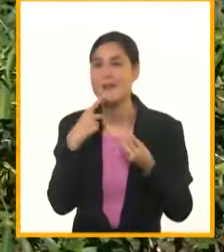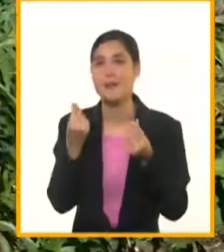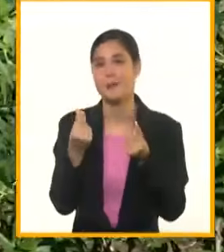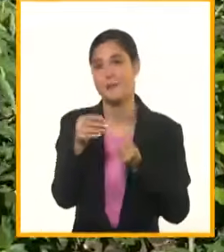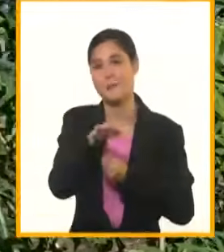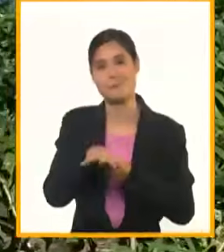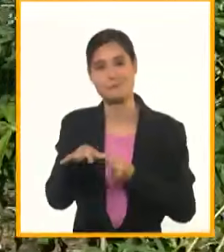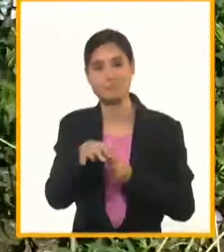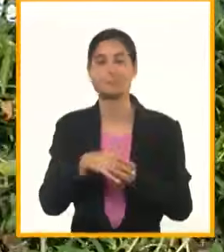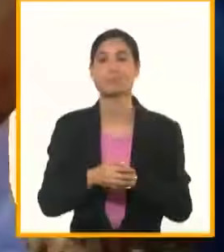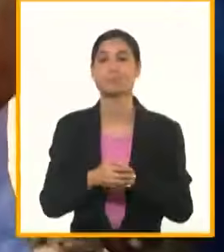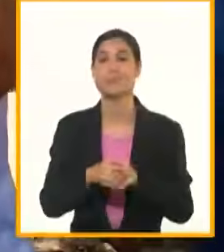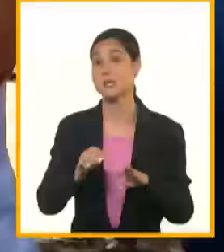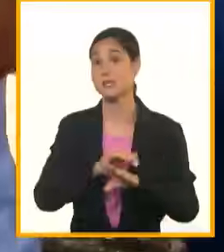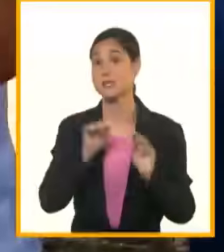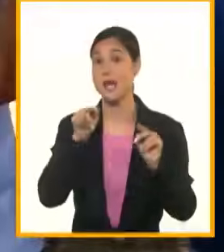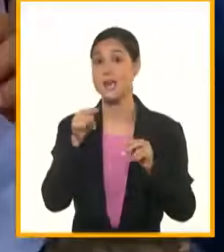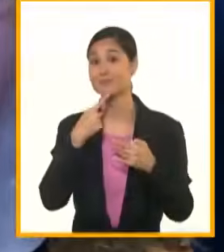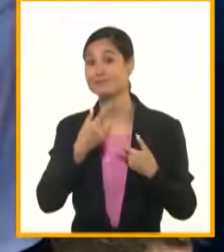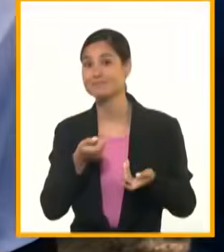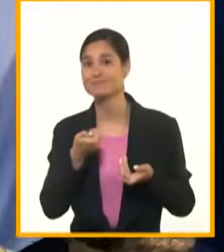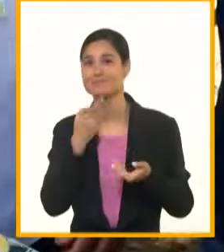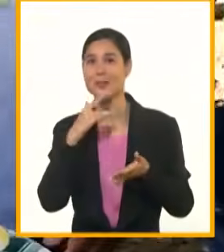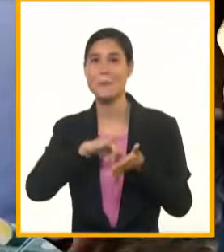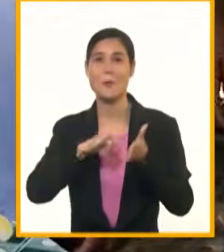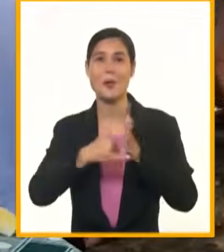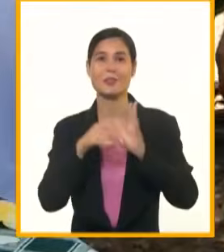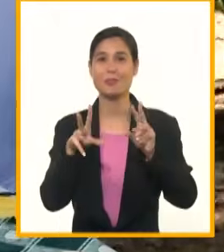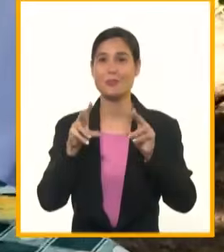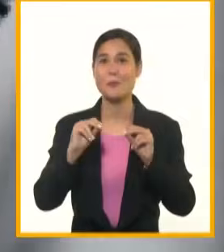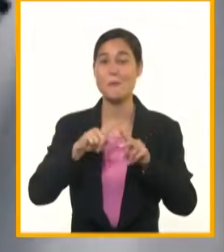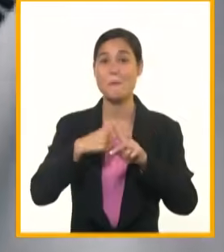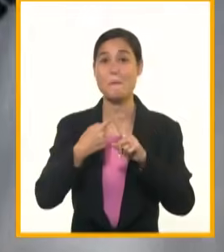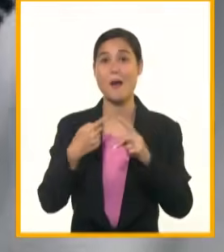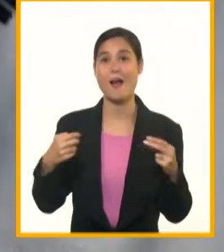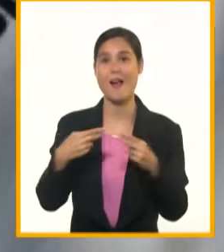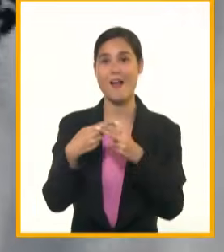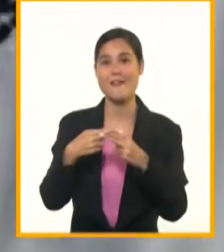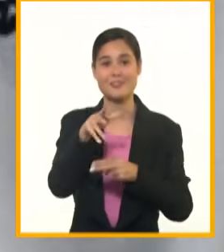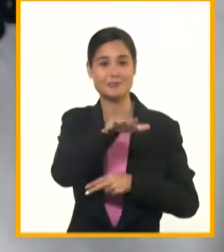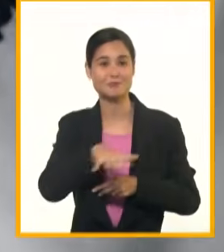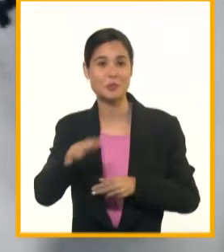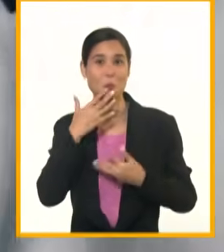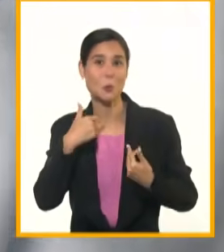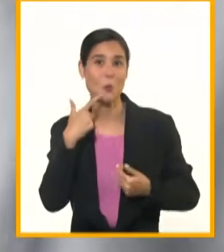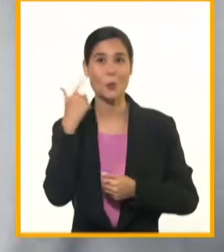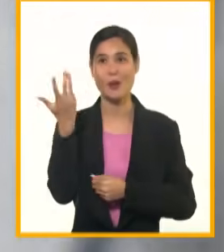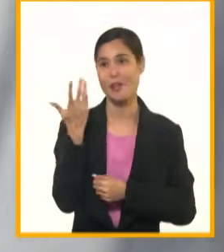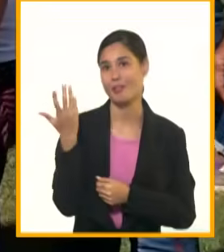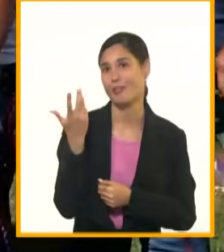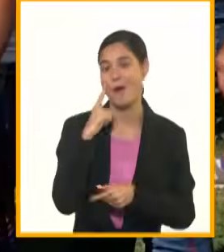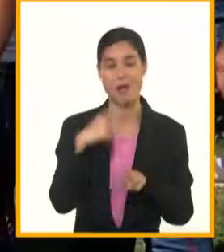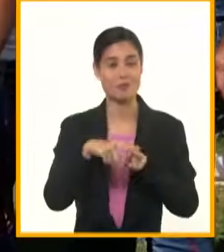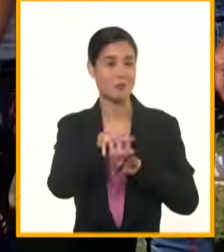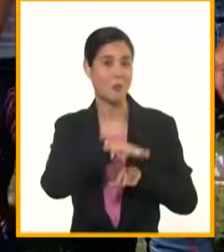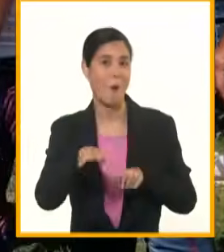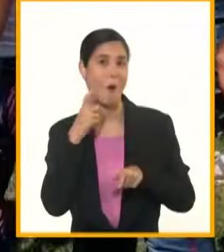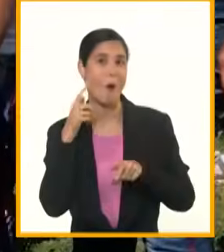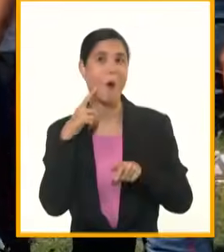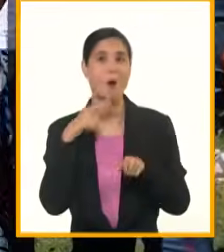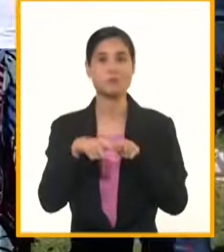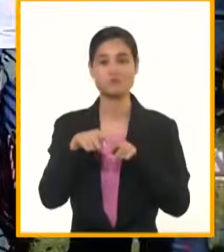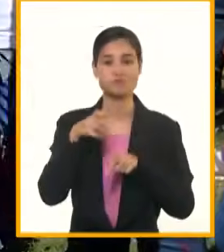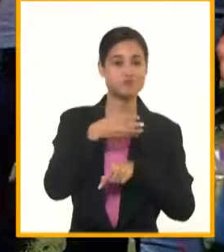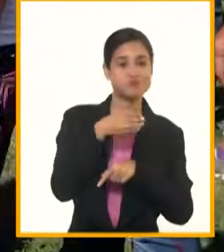Roja ha sido escenario de eventos que subrayaron una vez más a la agricultura como una vía para un desarrollo sostenible. 2 fincas